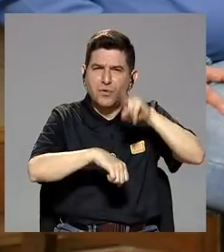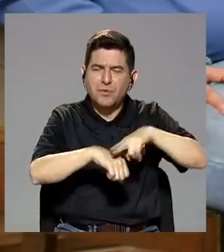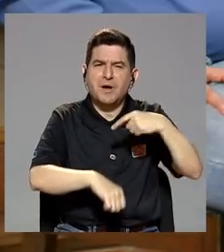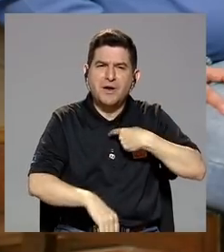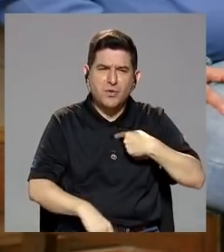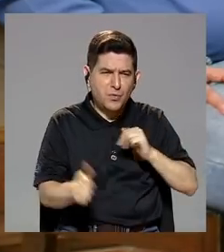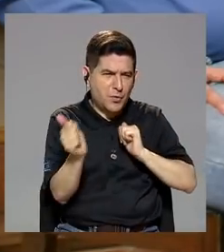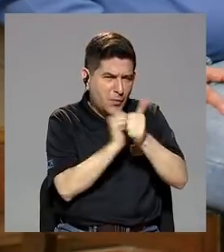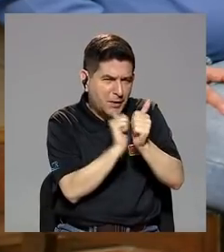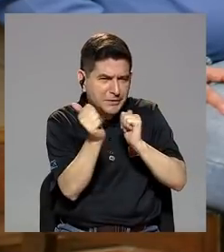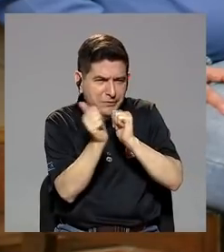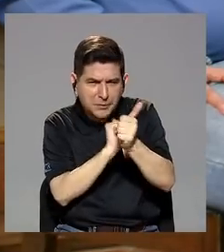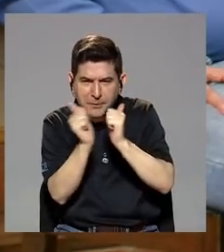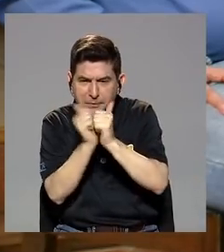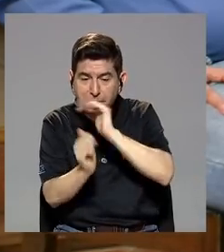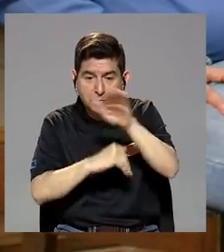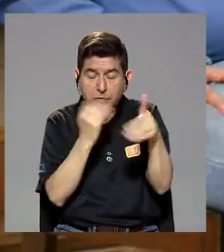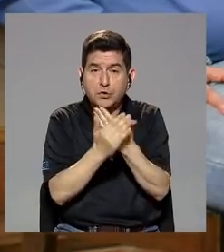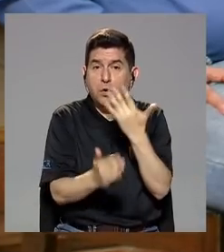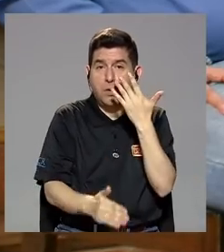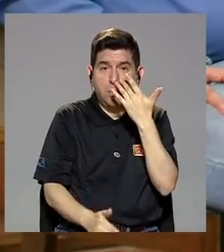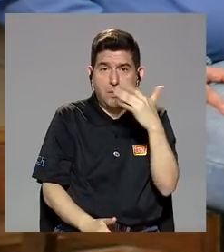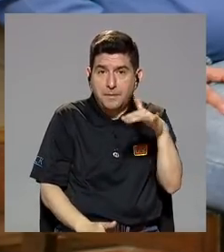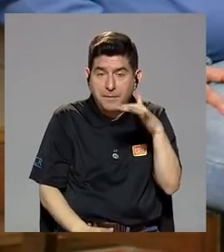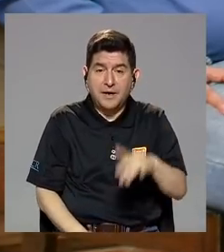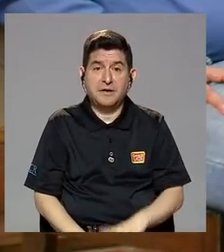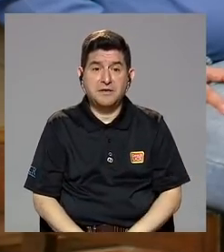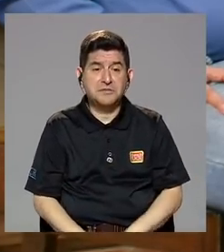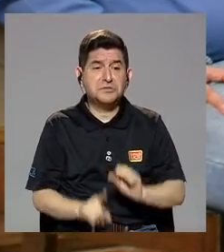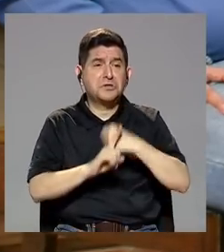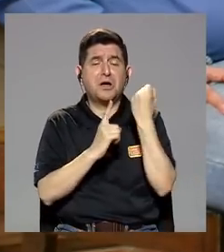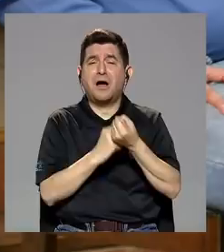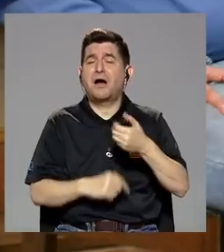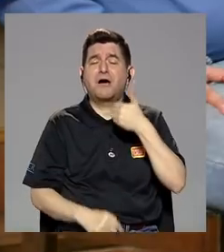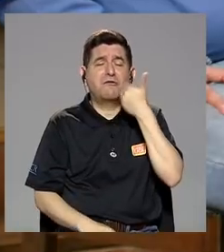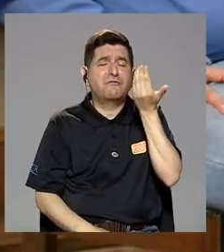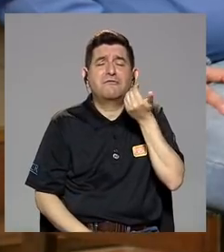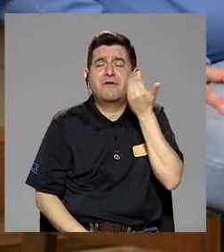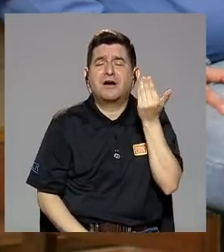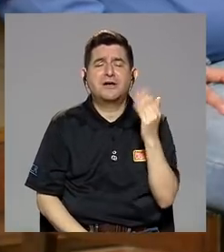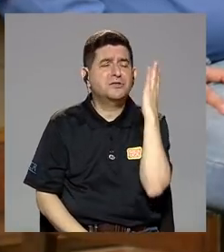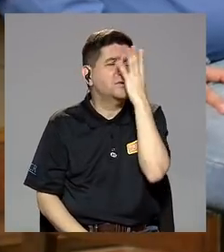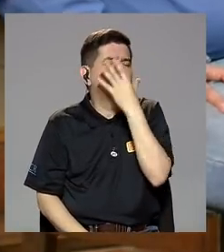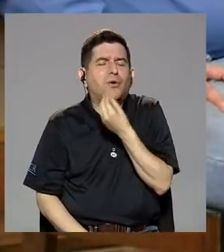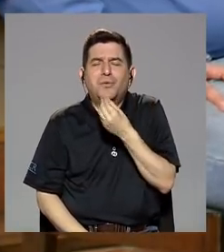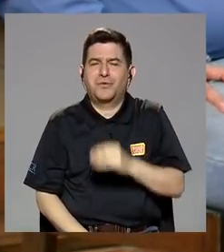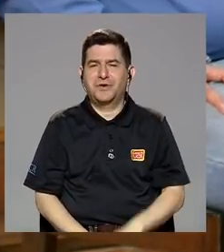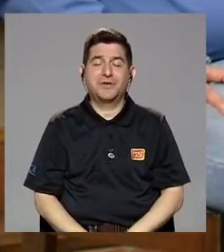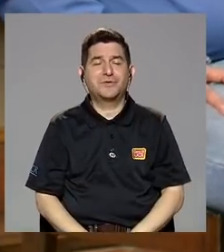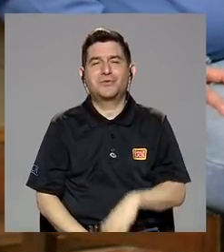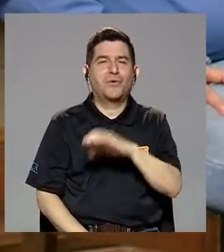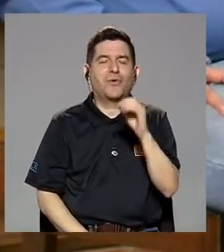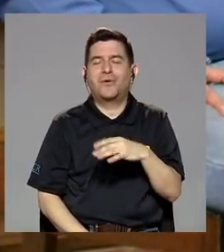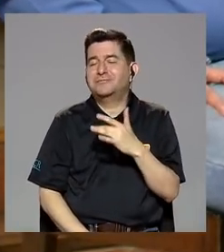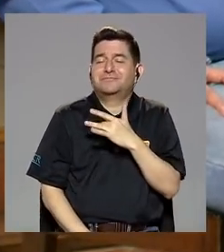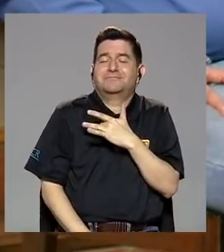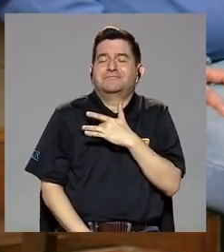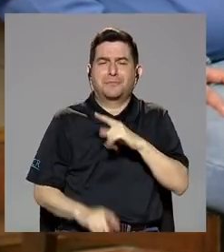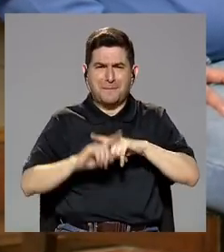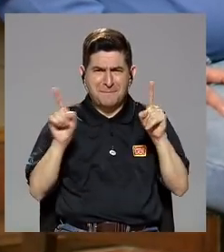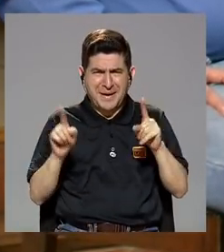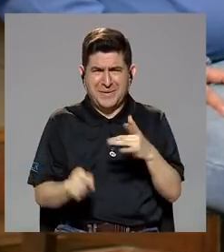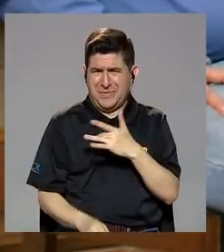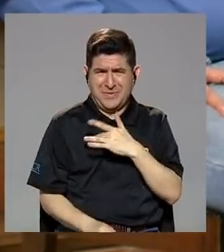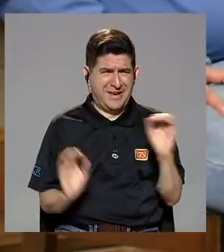cuando uno supera todo eso todo parece un lecho de rosas todo parece muy bonito muy lindo y muy romántico pero